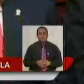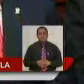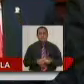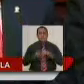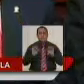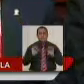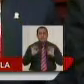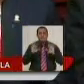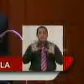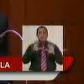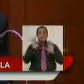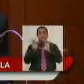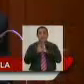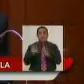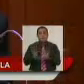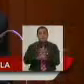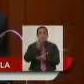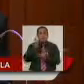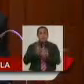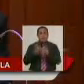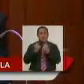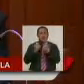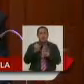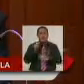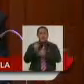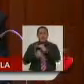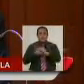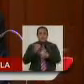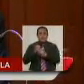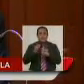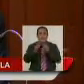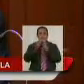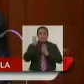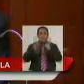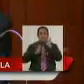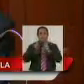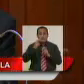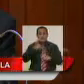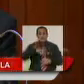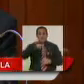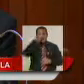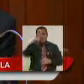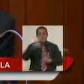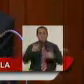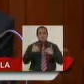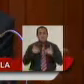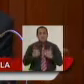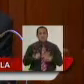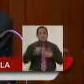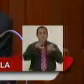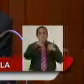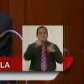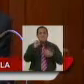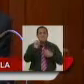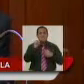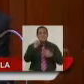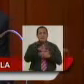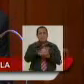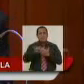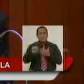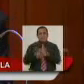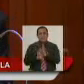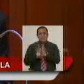A pesar del contexto económico internacional todavía incierto, nuestro país lleva 60 meses de crecimiento